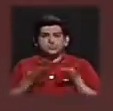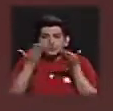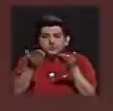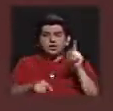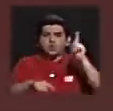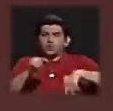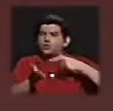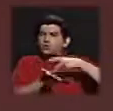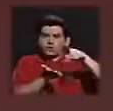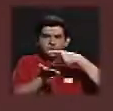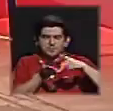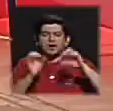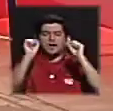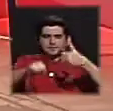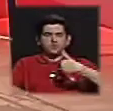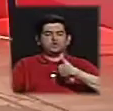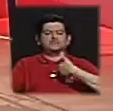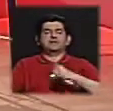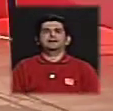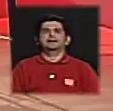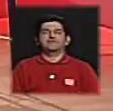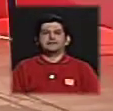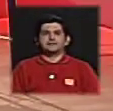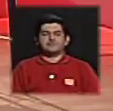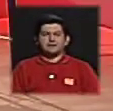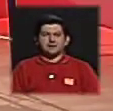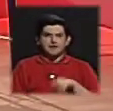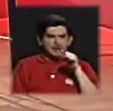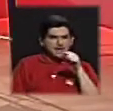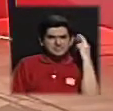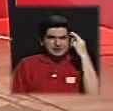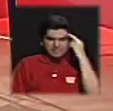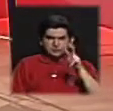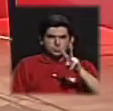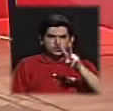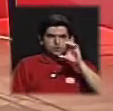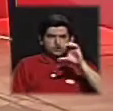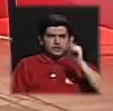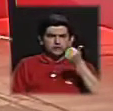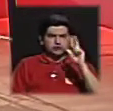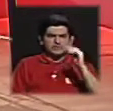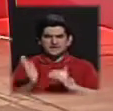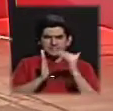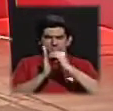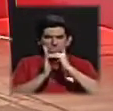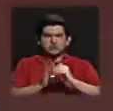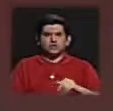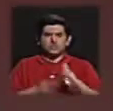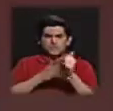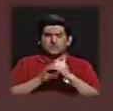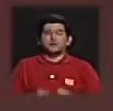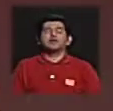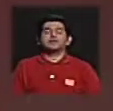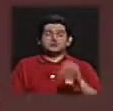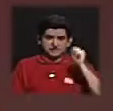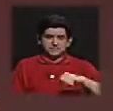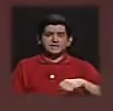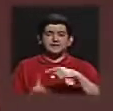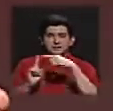porque no lo puedan pagar, lo puedan recibir. Y para eso hay 213 millones de dólares desde hace 2 años y medio.